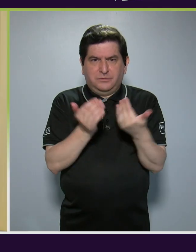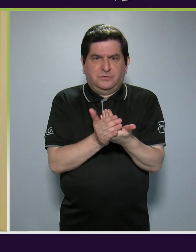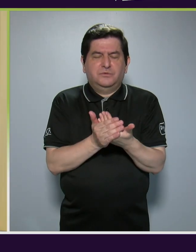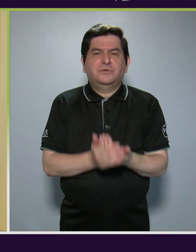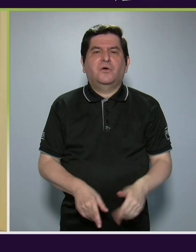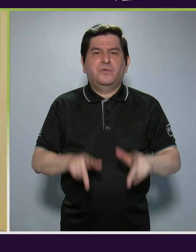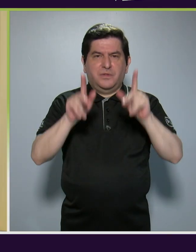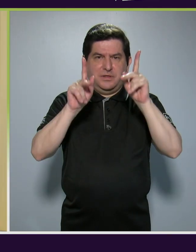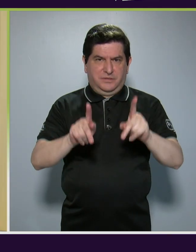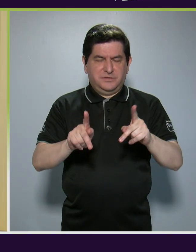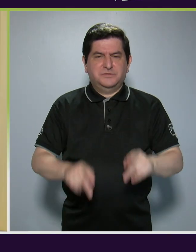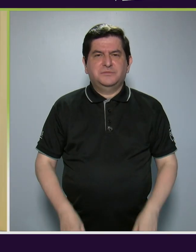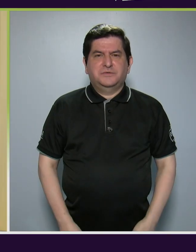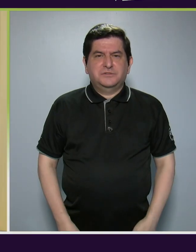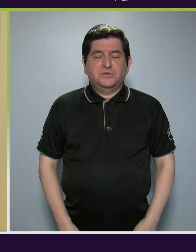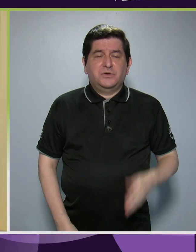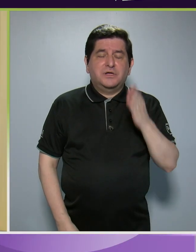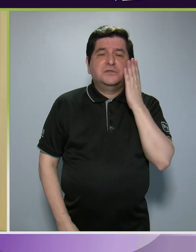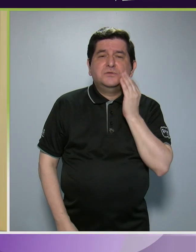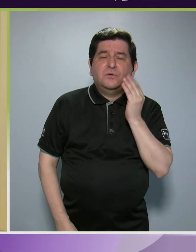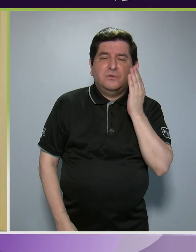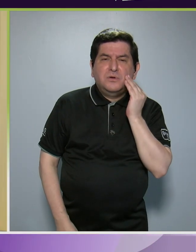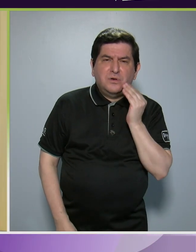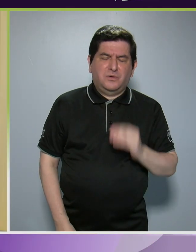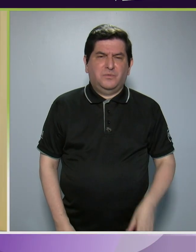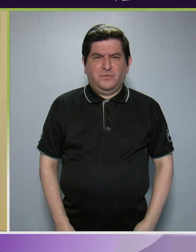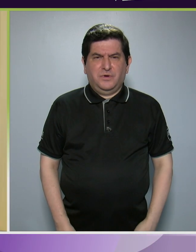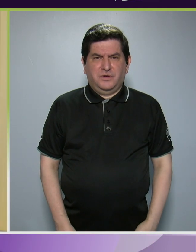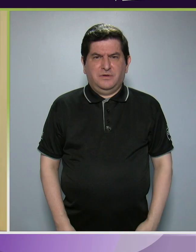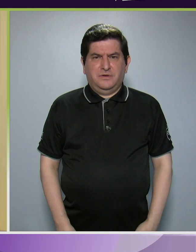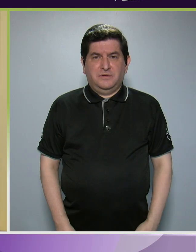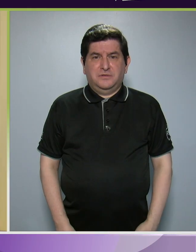hemos tenido abuelos o digamos abuelos o